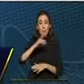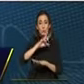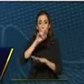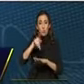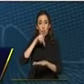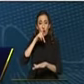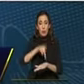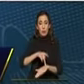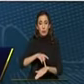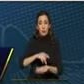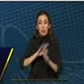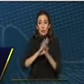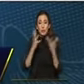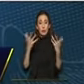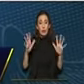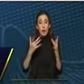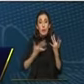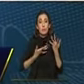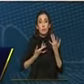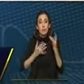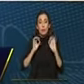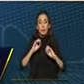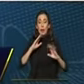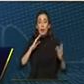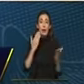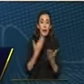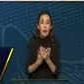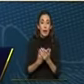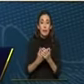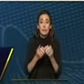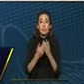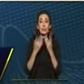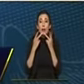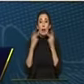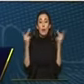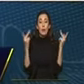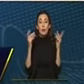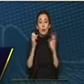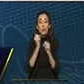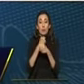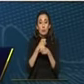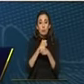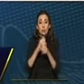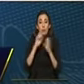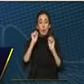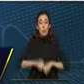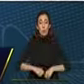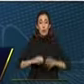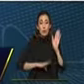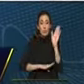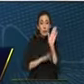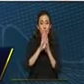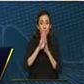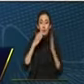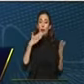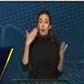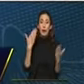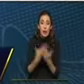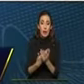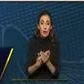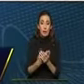profesionales. Sin ustedes no habría esperanza. Gracias, empleados públicos y privados. Sin ustedes no habría desarrollo.